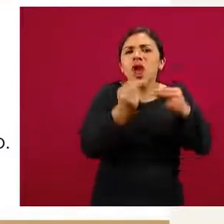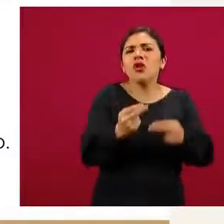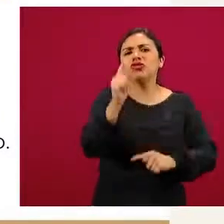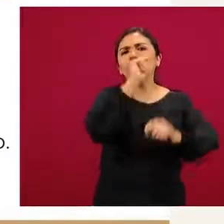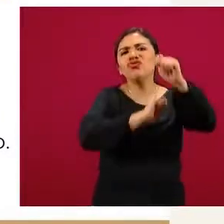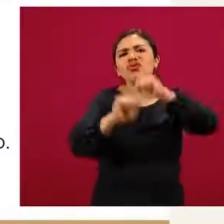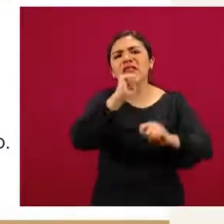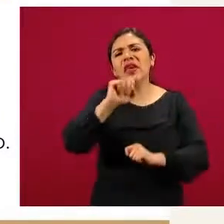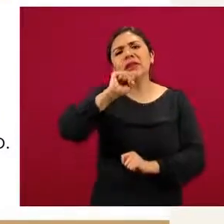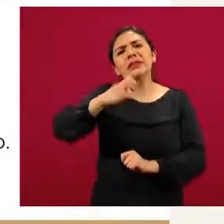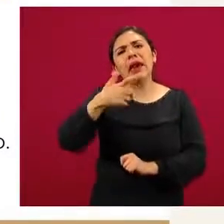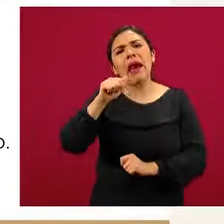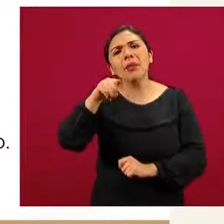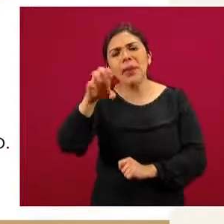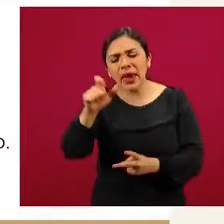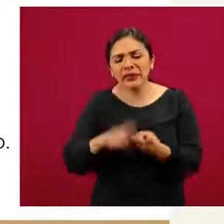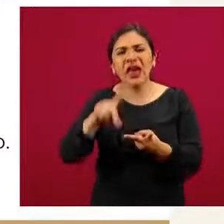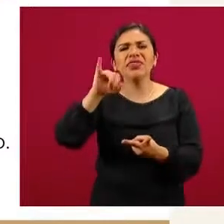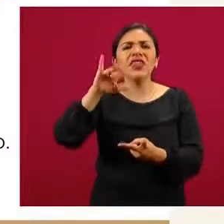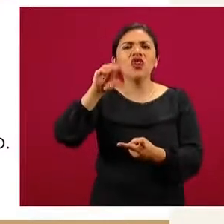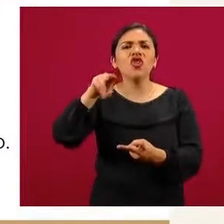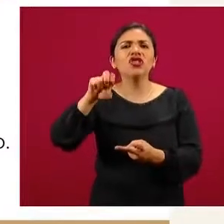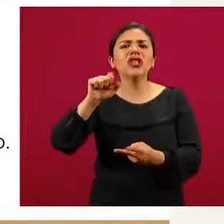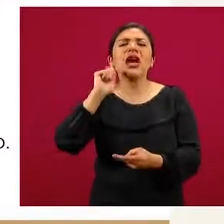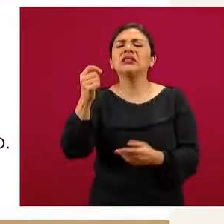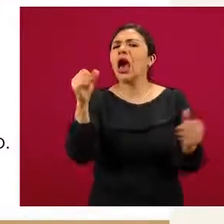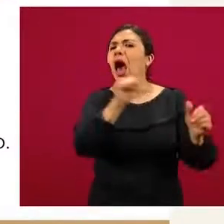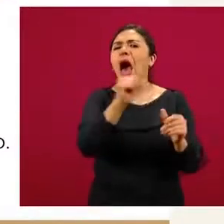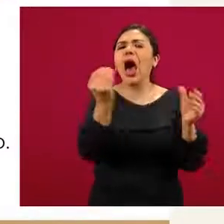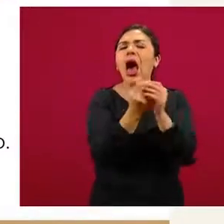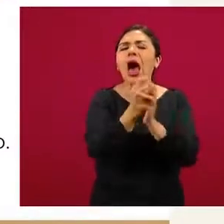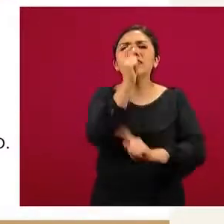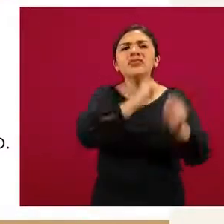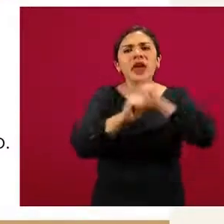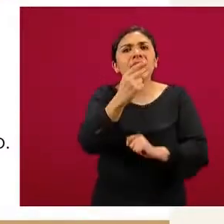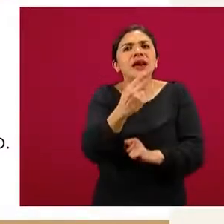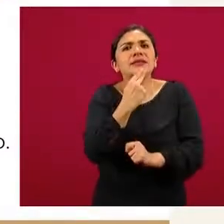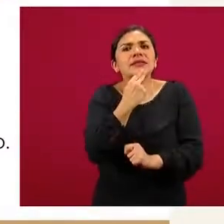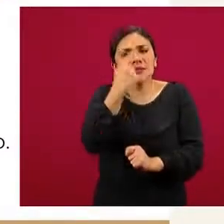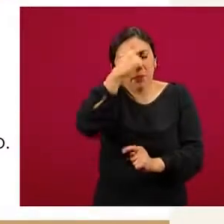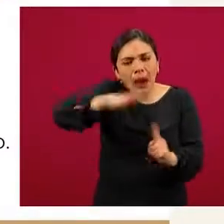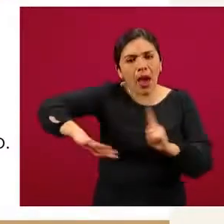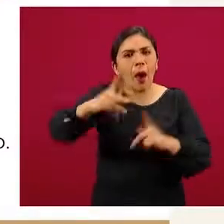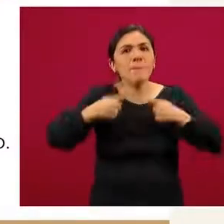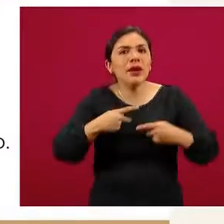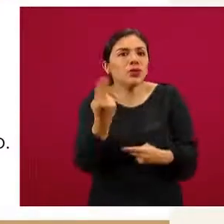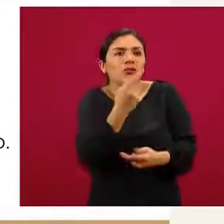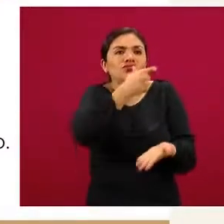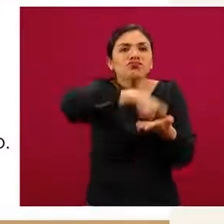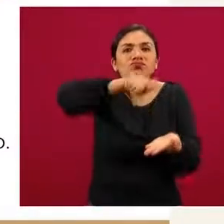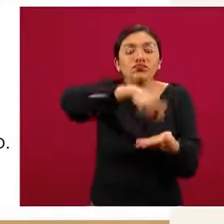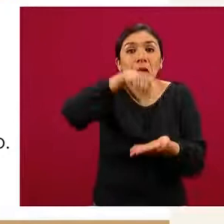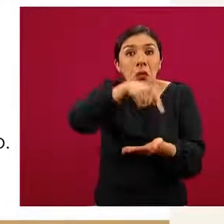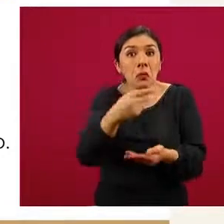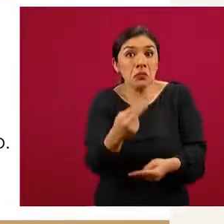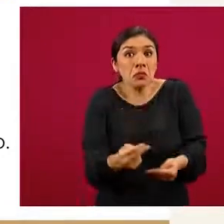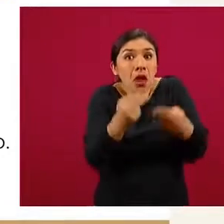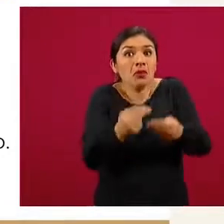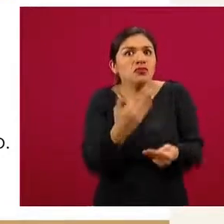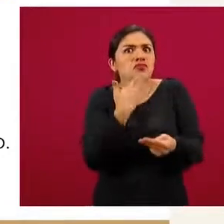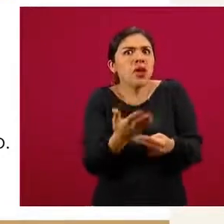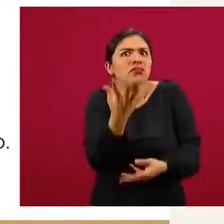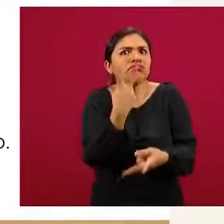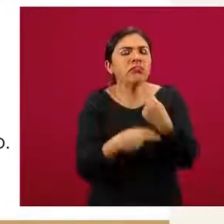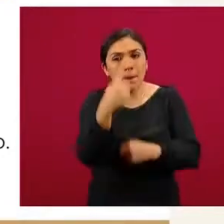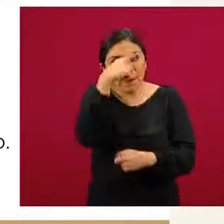de Diconsa, que conocemos, que son tiendas que le hacen muy bien a las comunidades y son un buen negocio